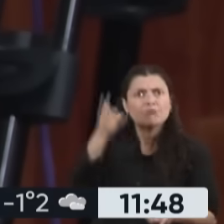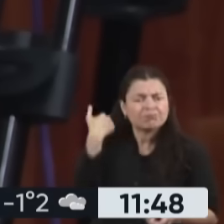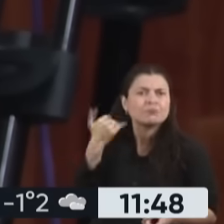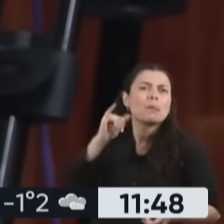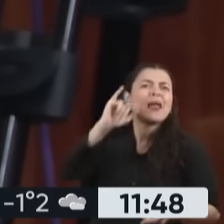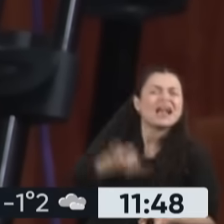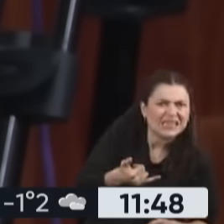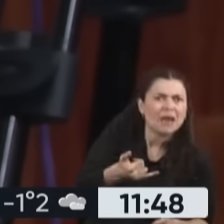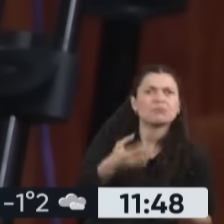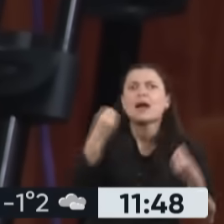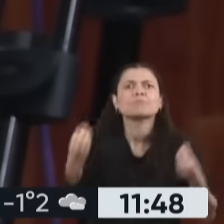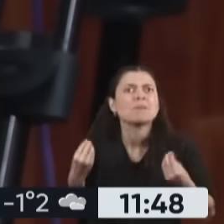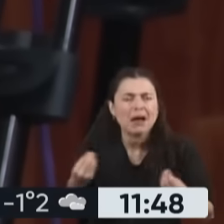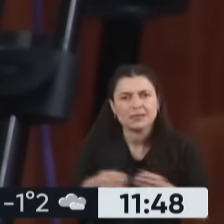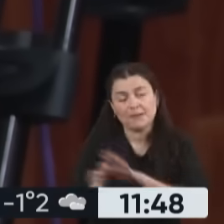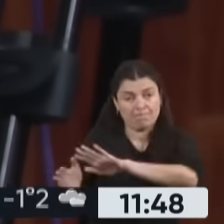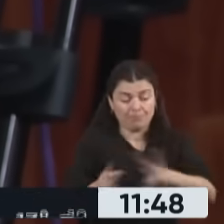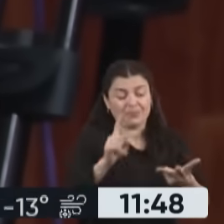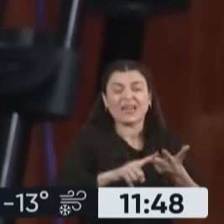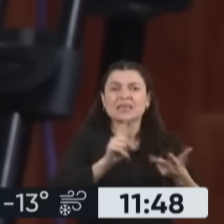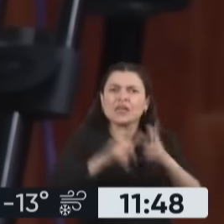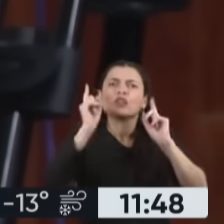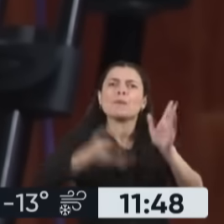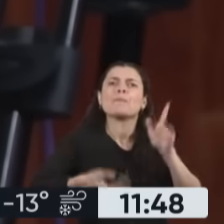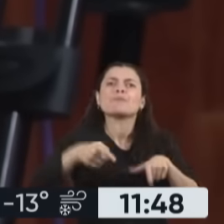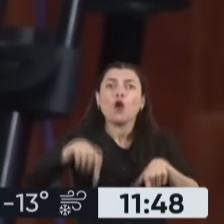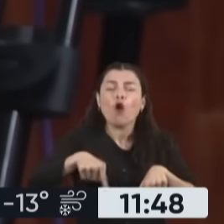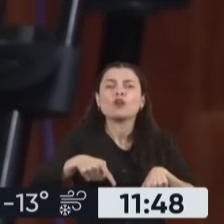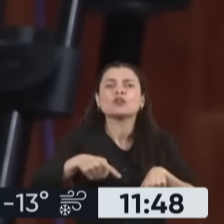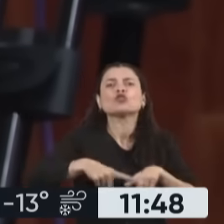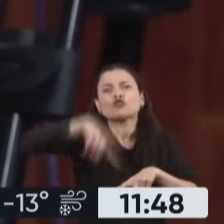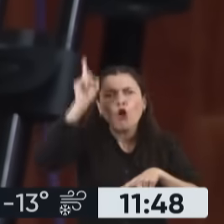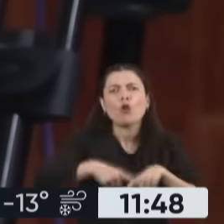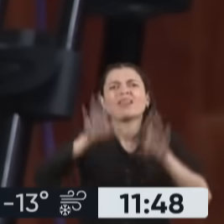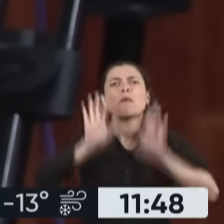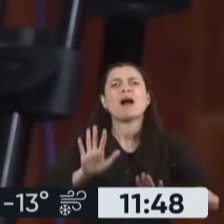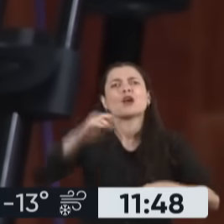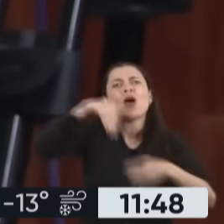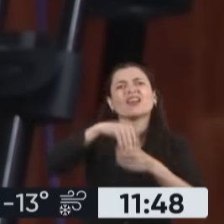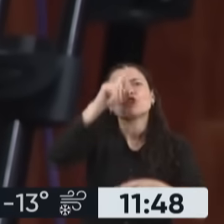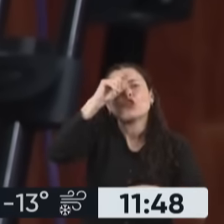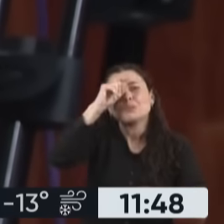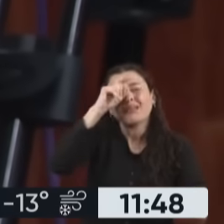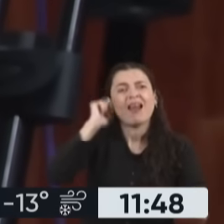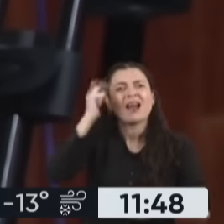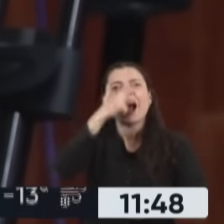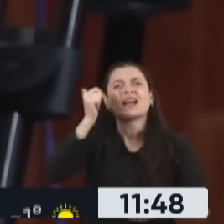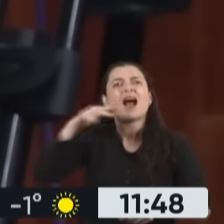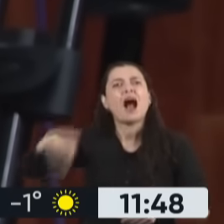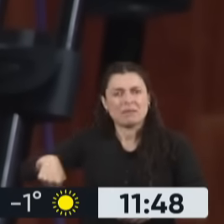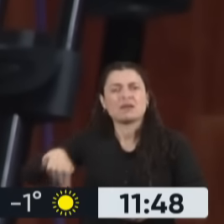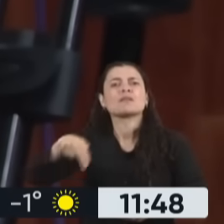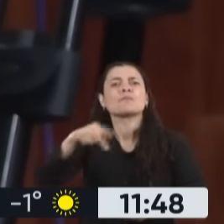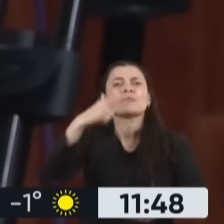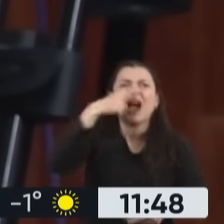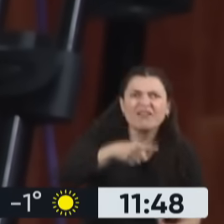consultar por el Garrahan, que hoy está de paro por 24 horas el hospital. Te quería preguntar si el gobierno se va a